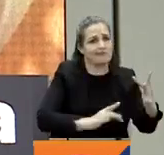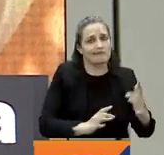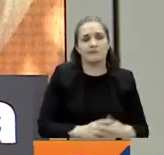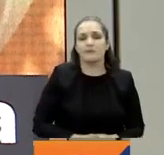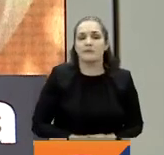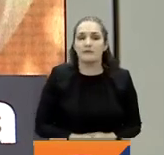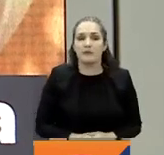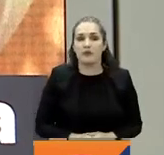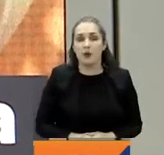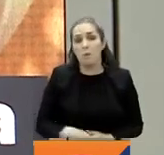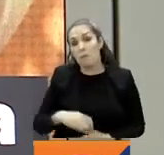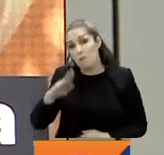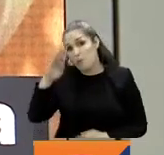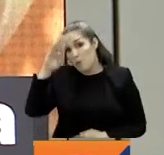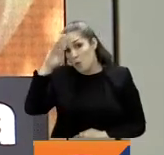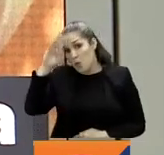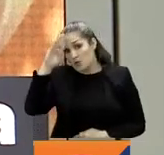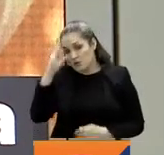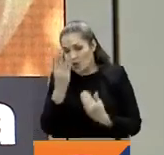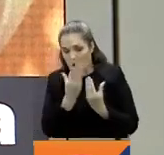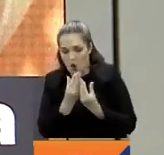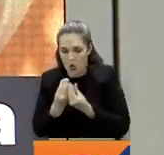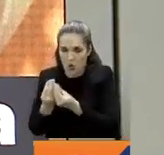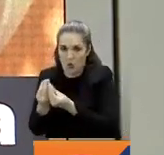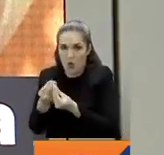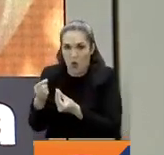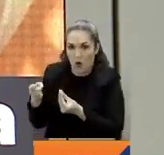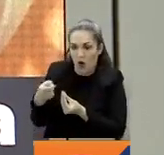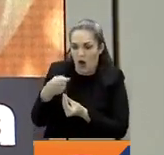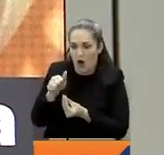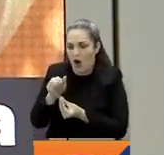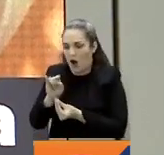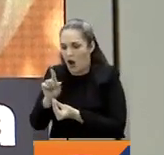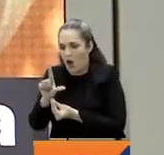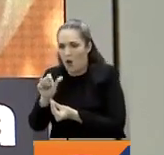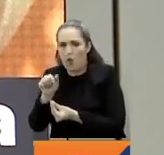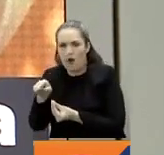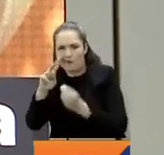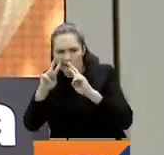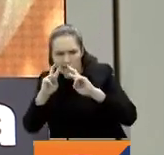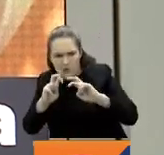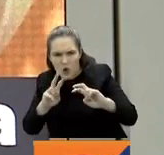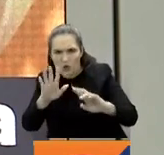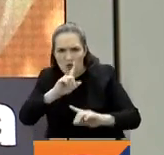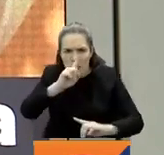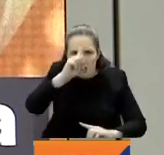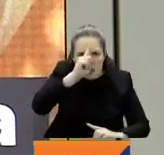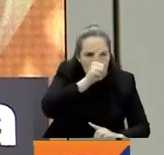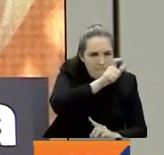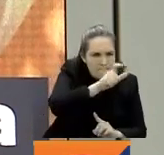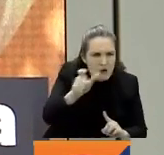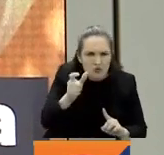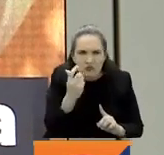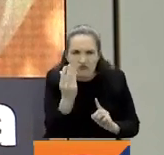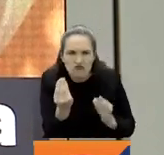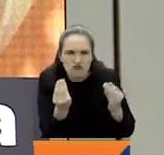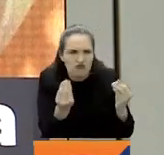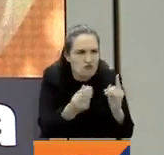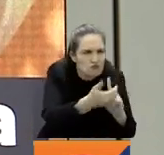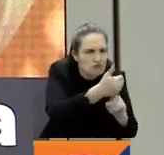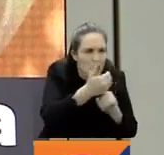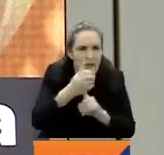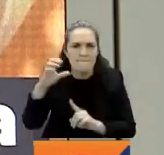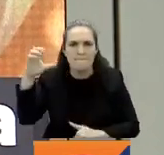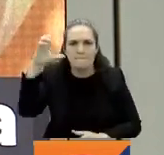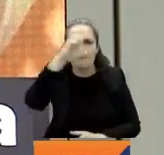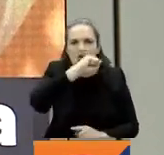Gaula de la policía en la operación denominada Tsunami contra el secuestro y la extorsión logró 244 capturas en Bogotá, Medellín y Cali